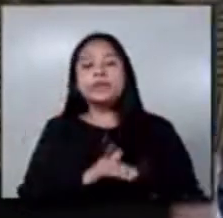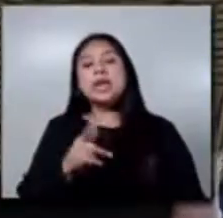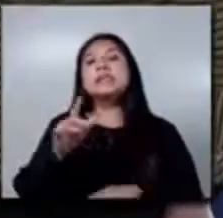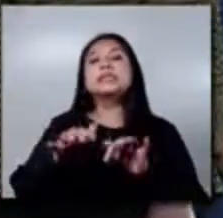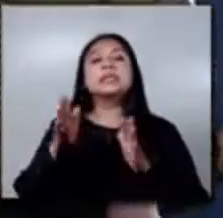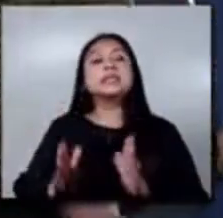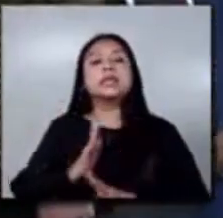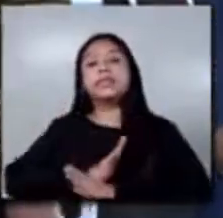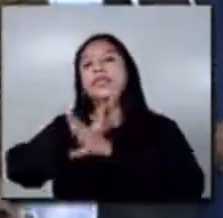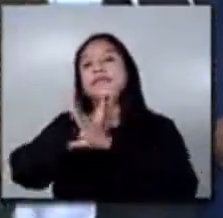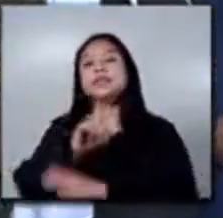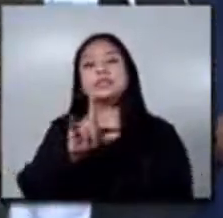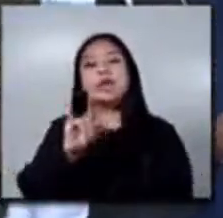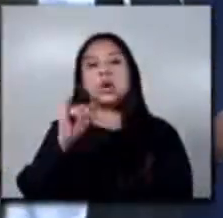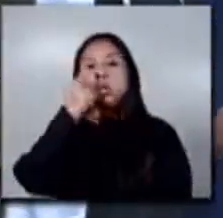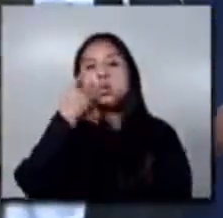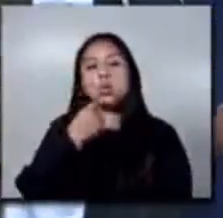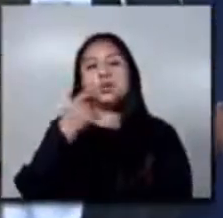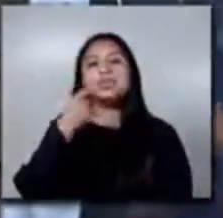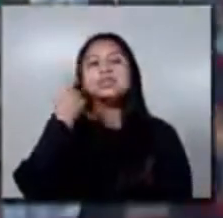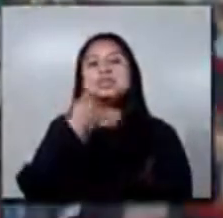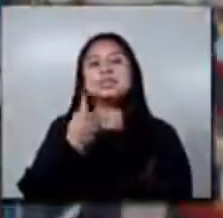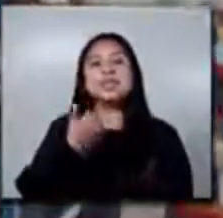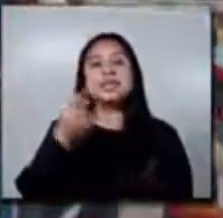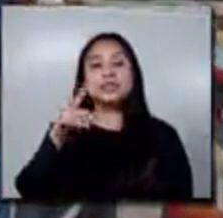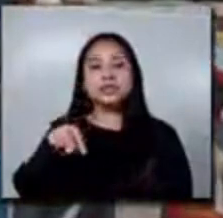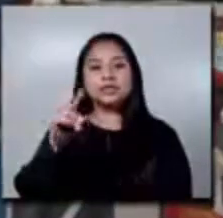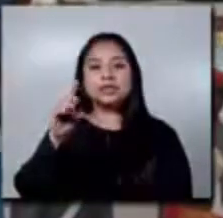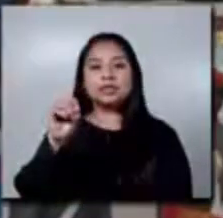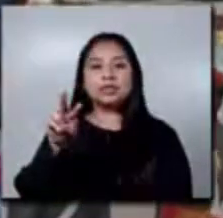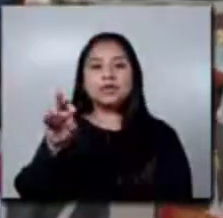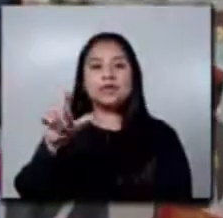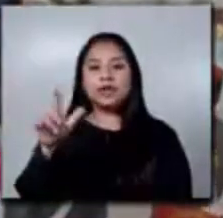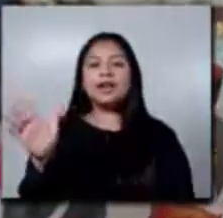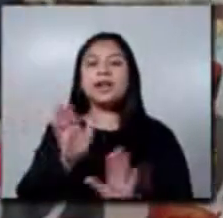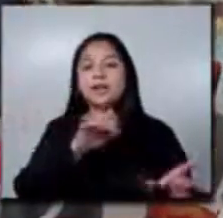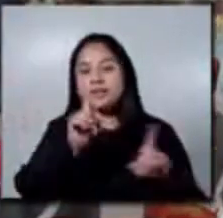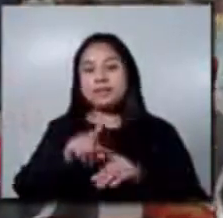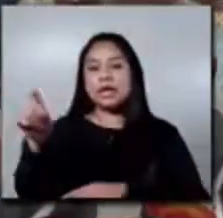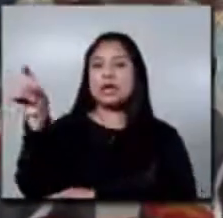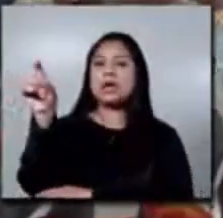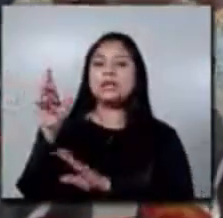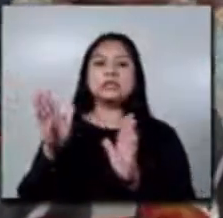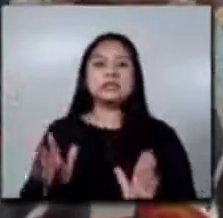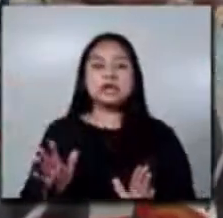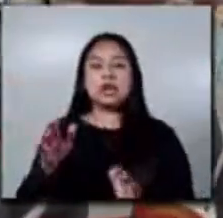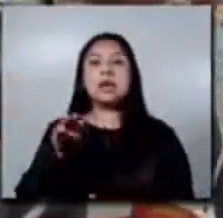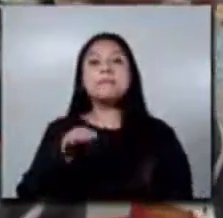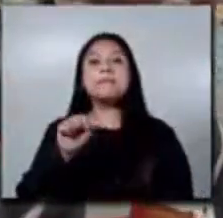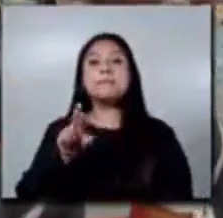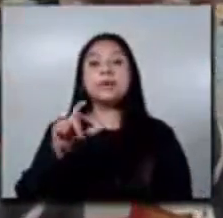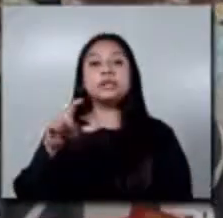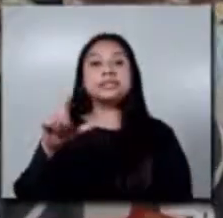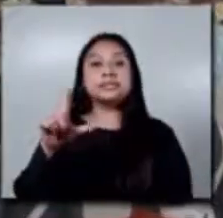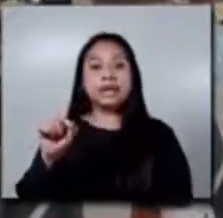Defensa, Luis Crescencio Sandoval. Y, por supuesto, el canciller de aquella nación, Marcelo Ebrard.